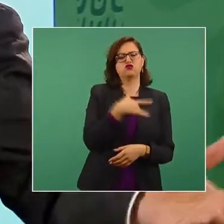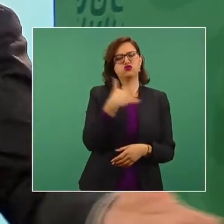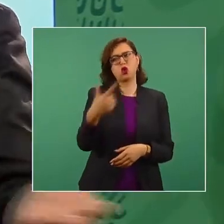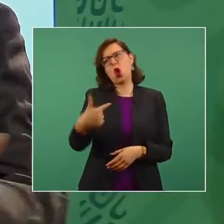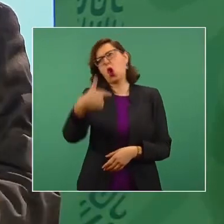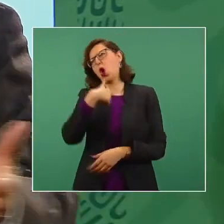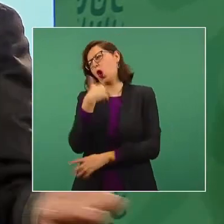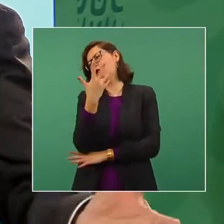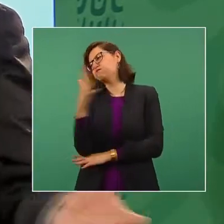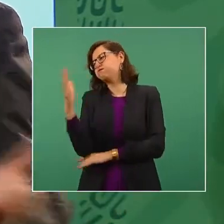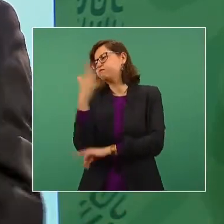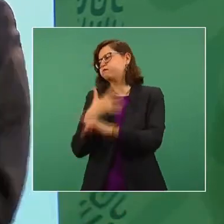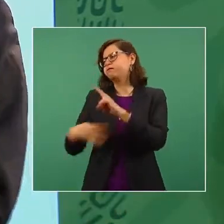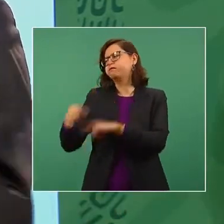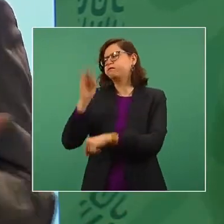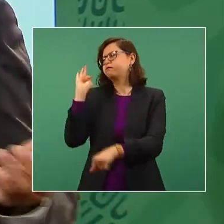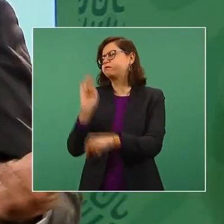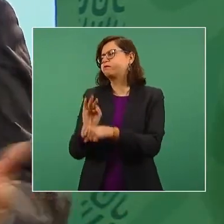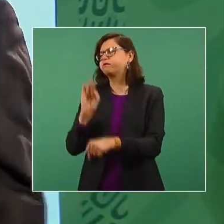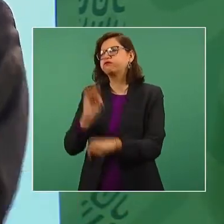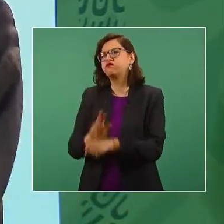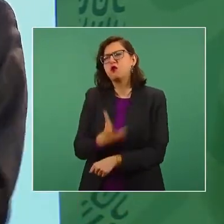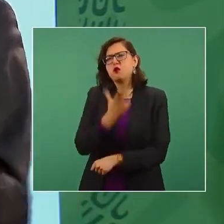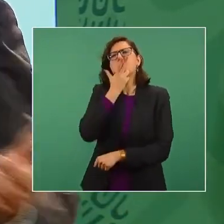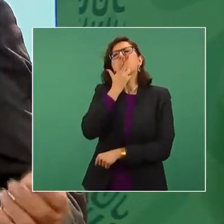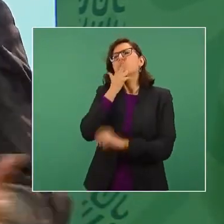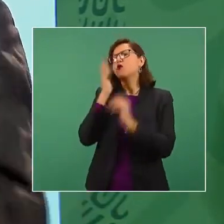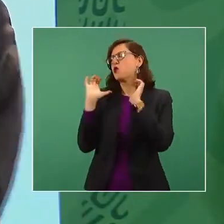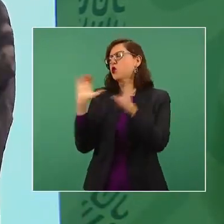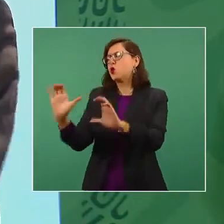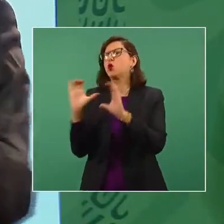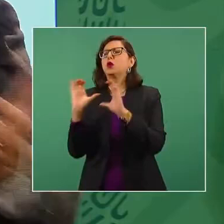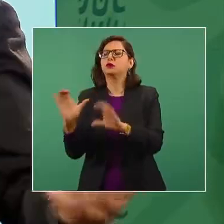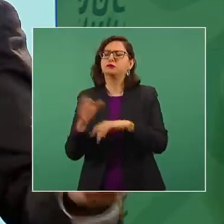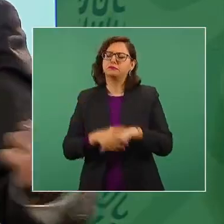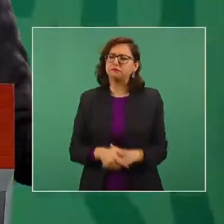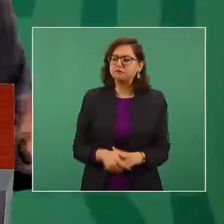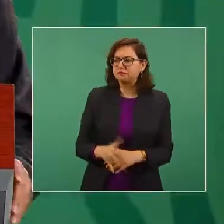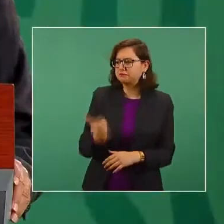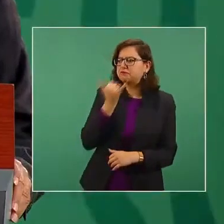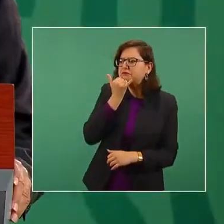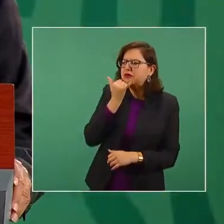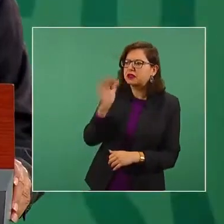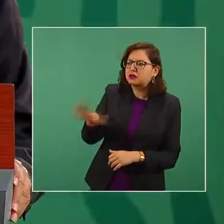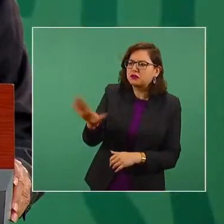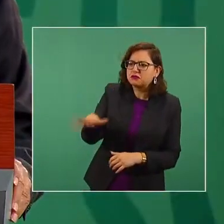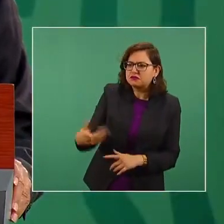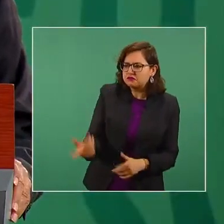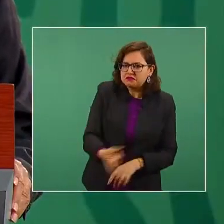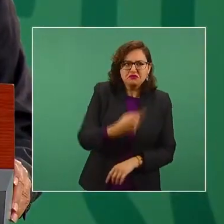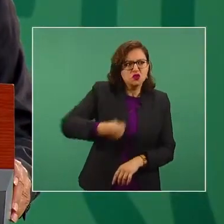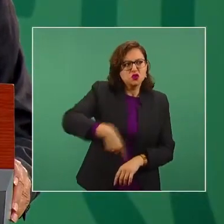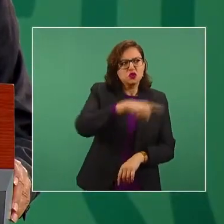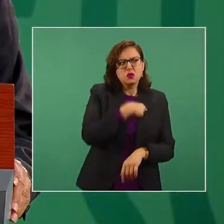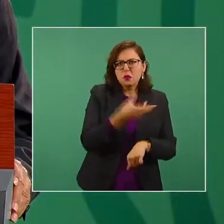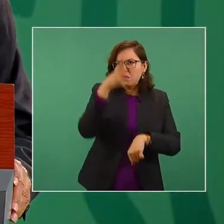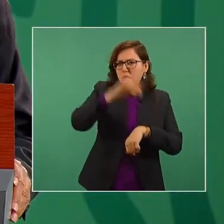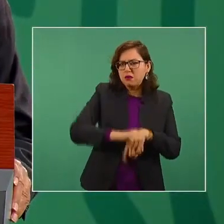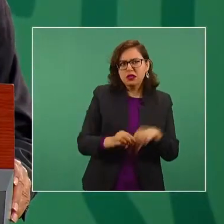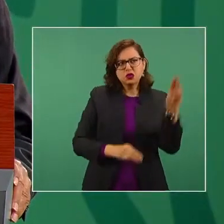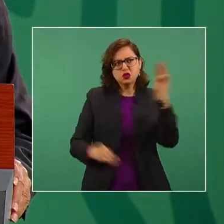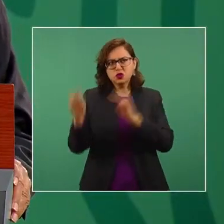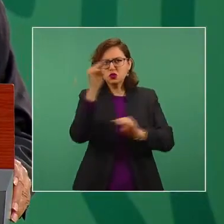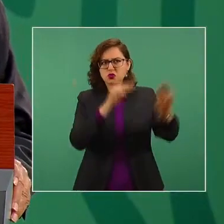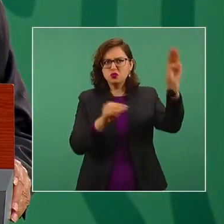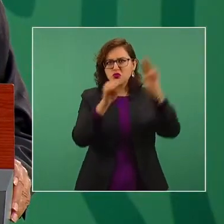Aunque nosotros no hemos dado ninguna concesión para la explotación minera, no hemos permitido